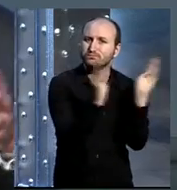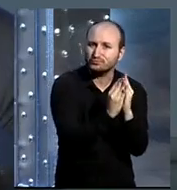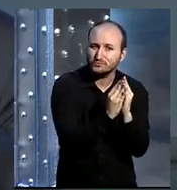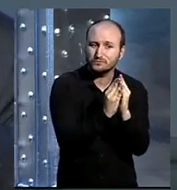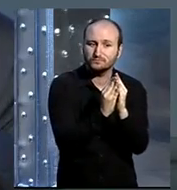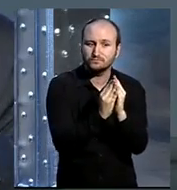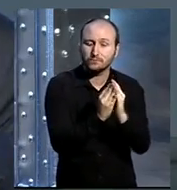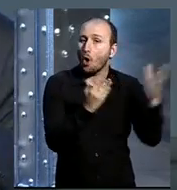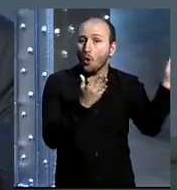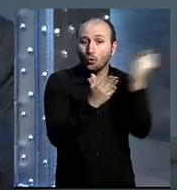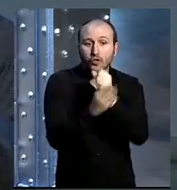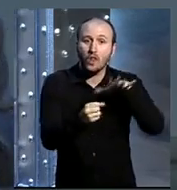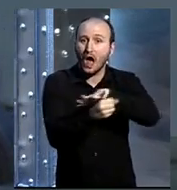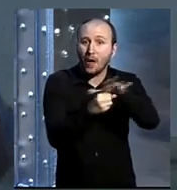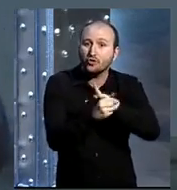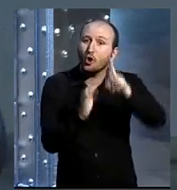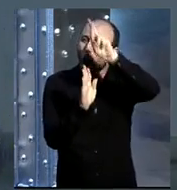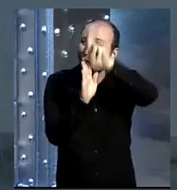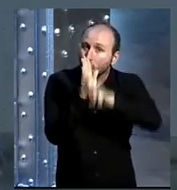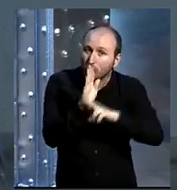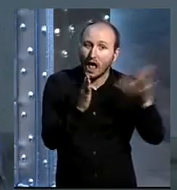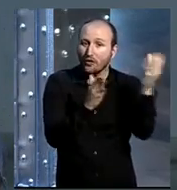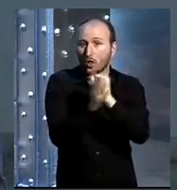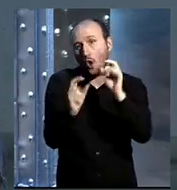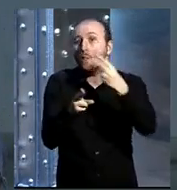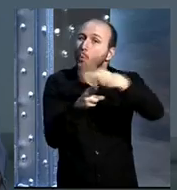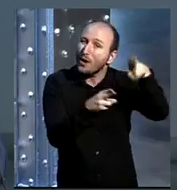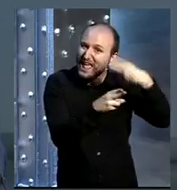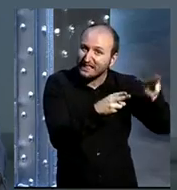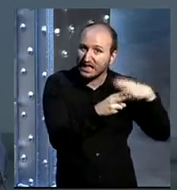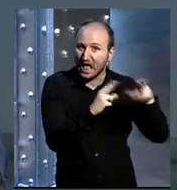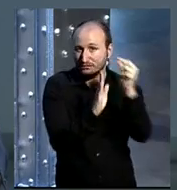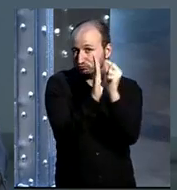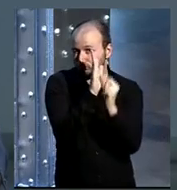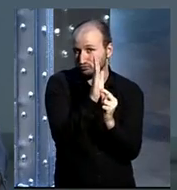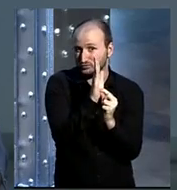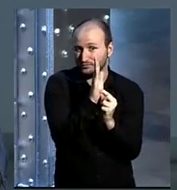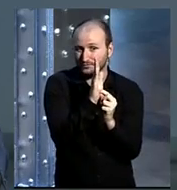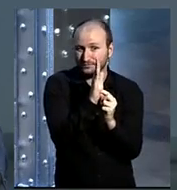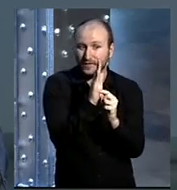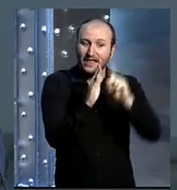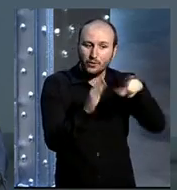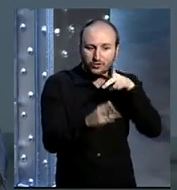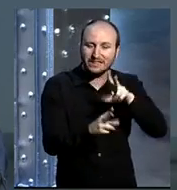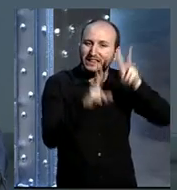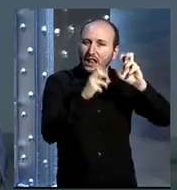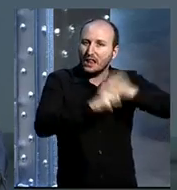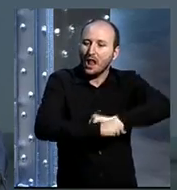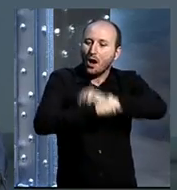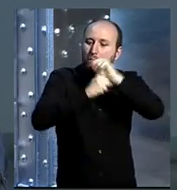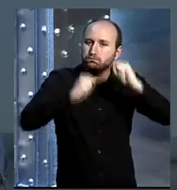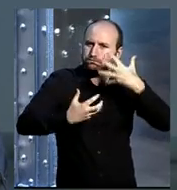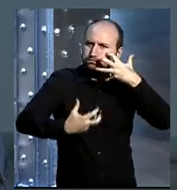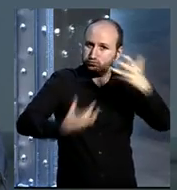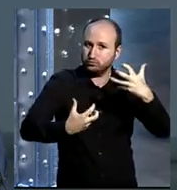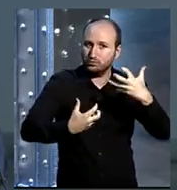ámbito regulatorio, del ámbito de la polis, que luego fuesen claramente de impacto, que tuviese que ver con